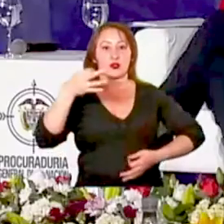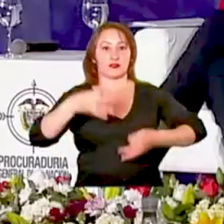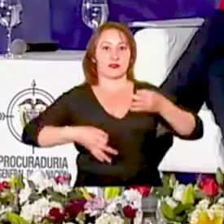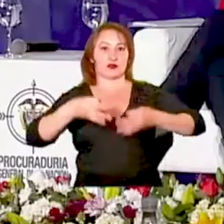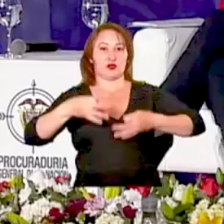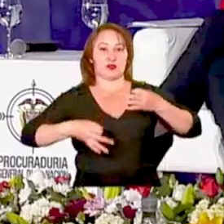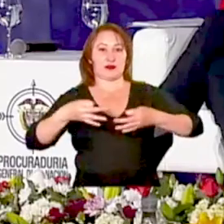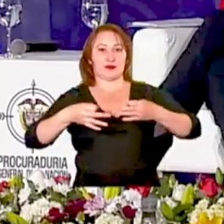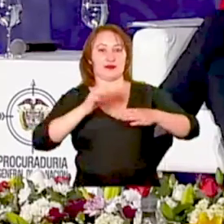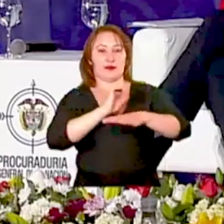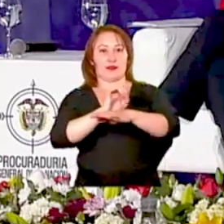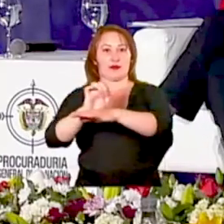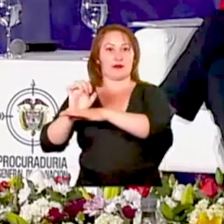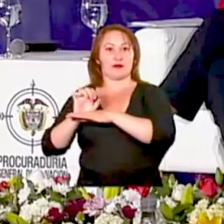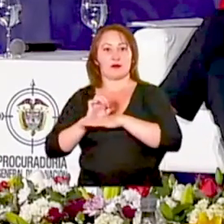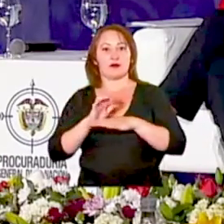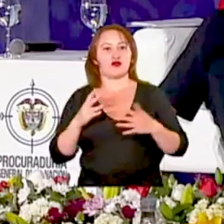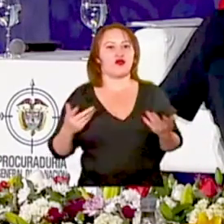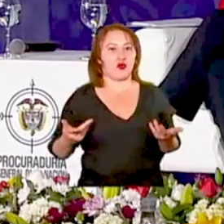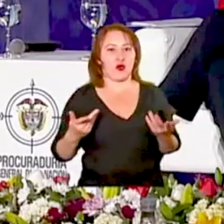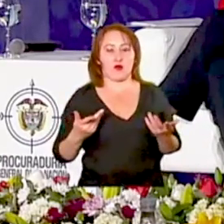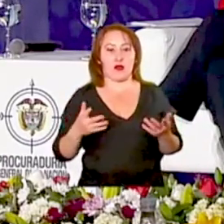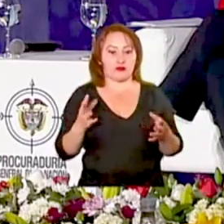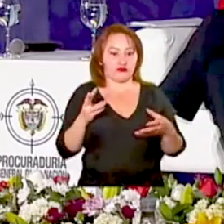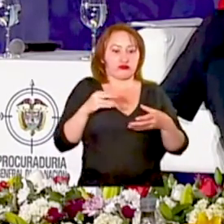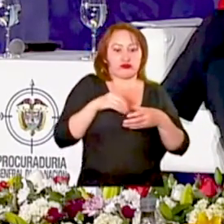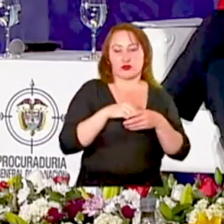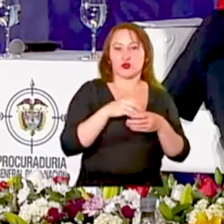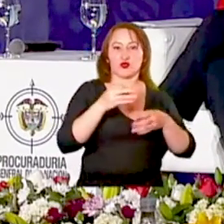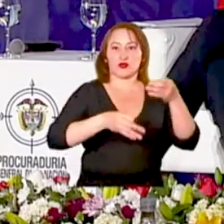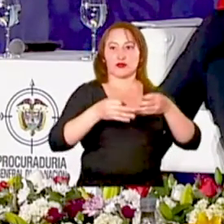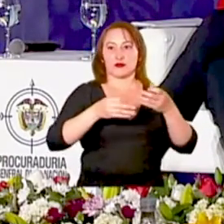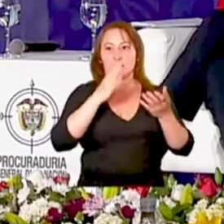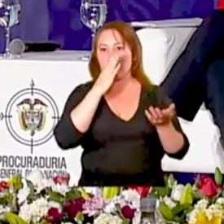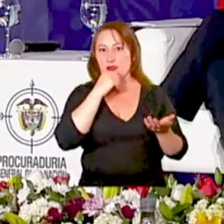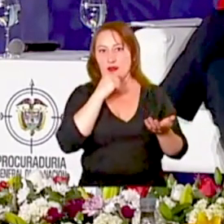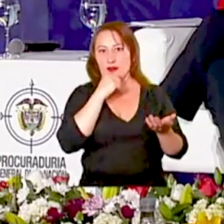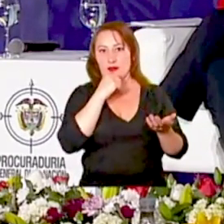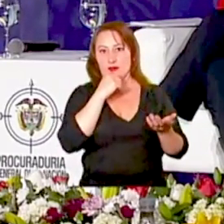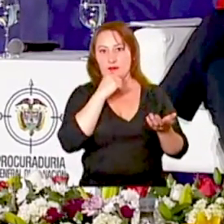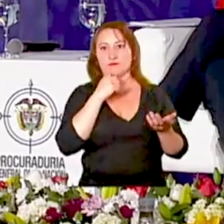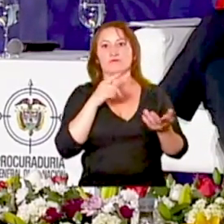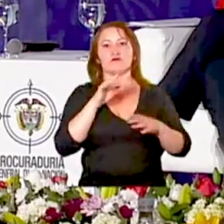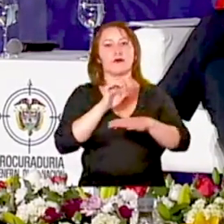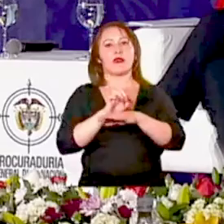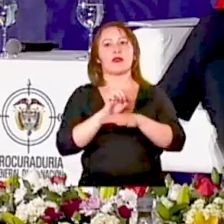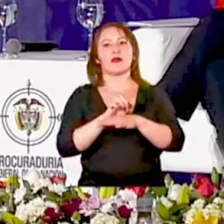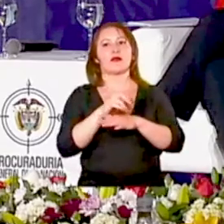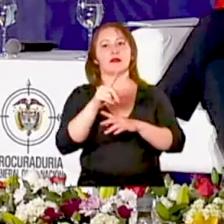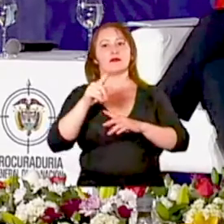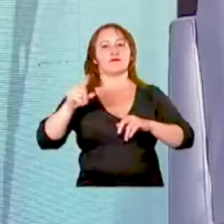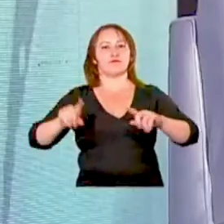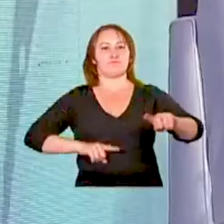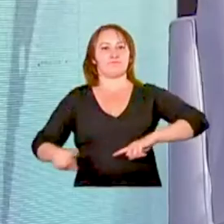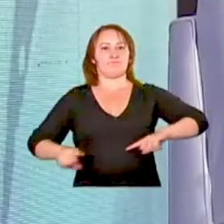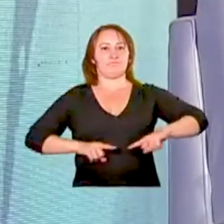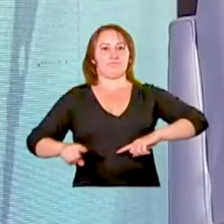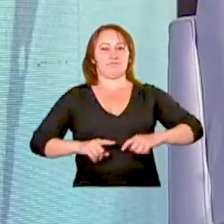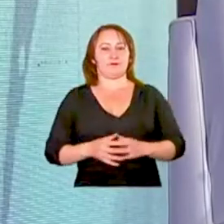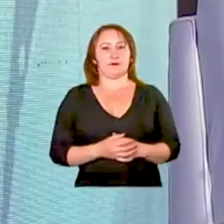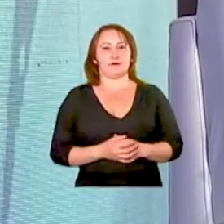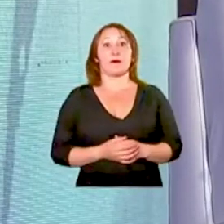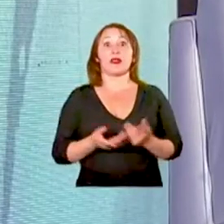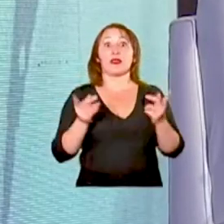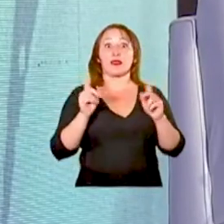jurisdiccionales a entes que no están obviamente insertos en la rama judicial, es decir, entes de carácter administrativo, señalando